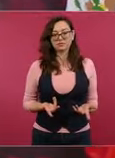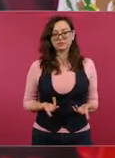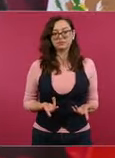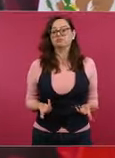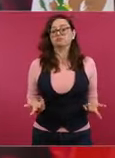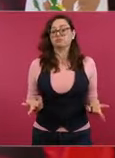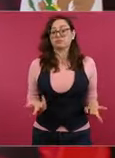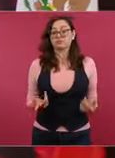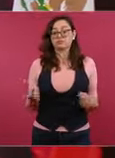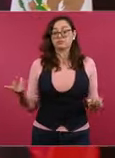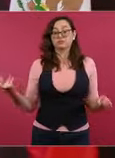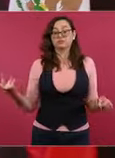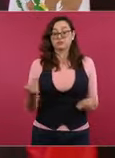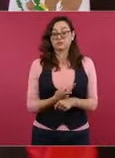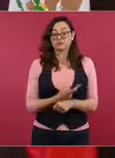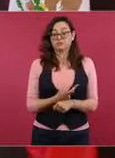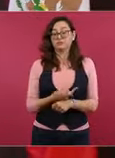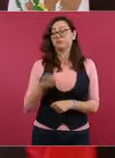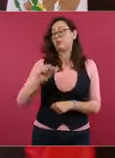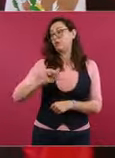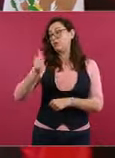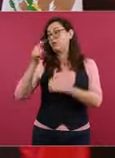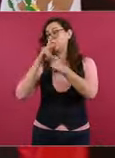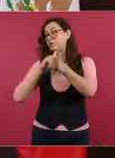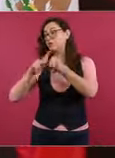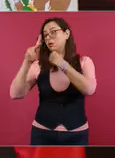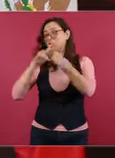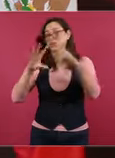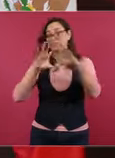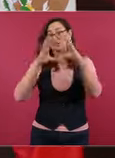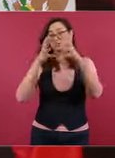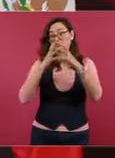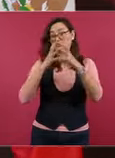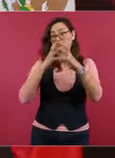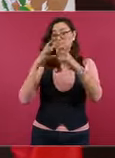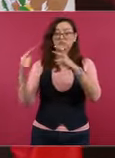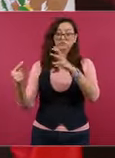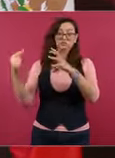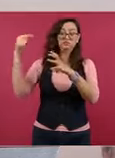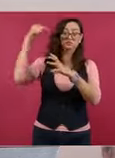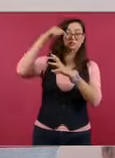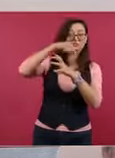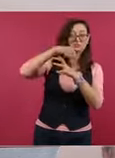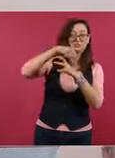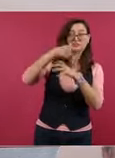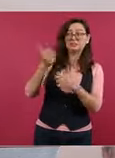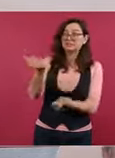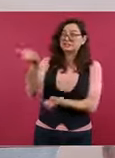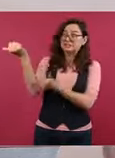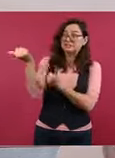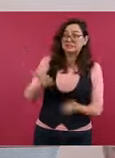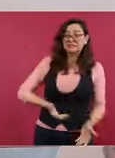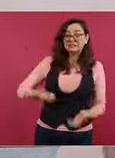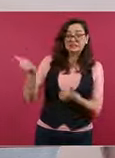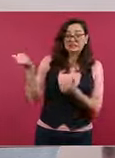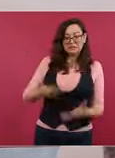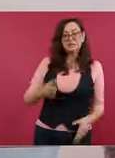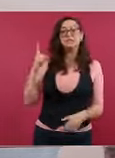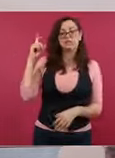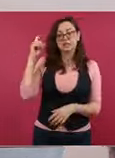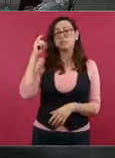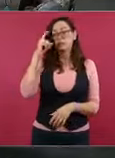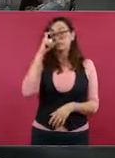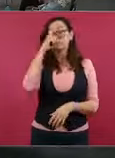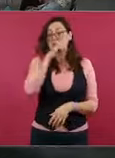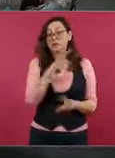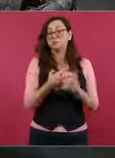todo lo relacionado con el transporte de mercancías. Por eso también México